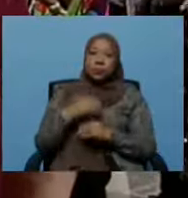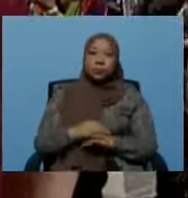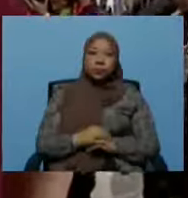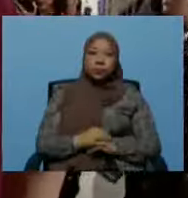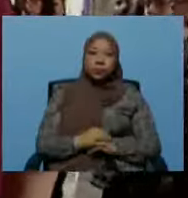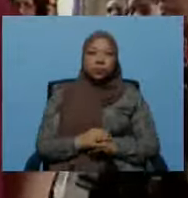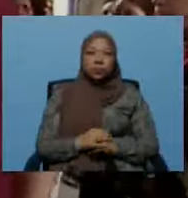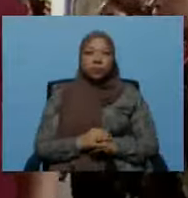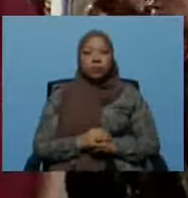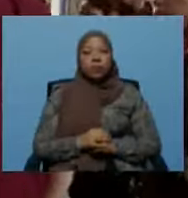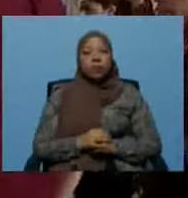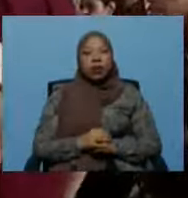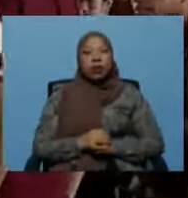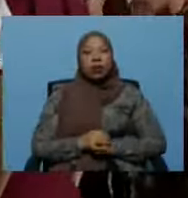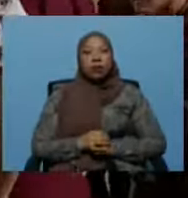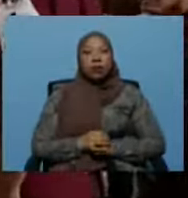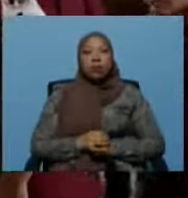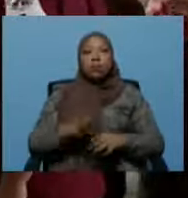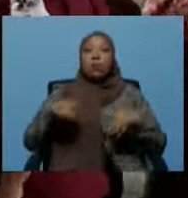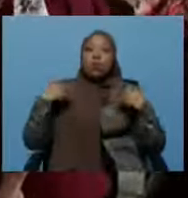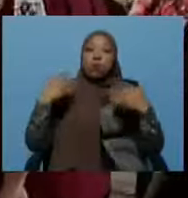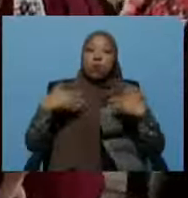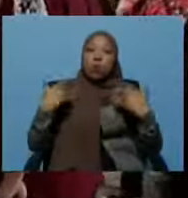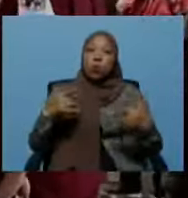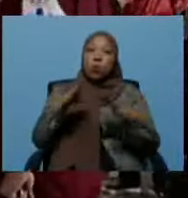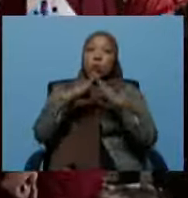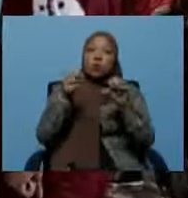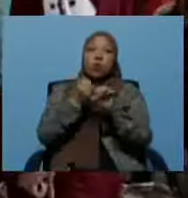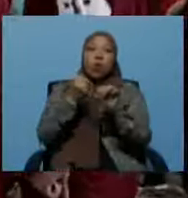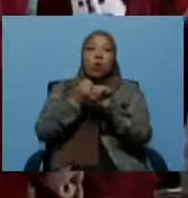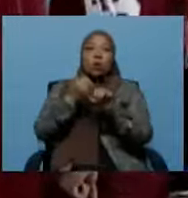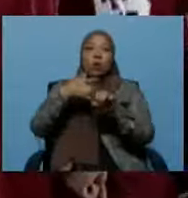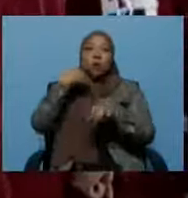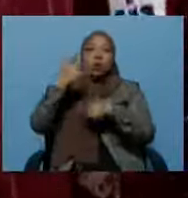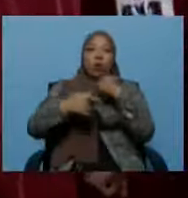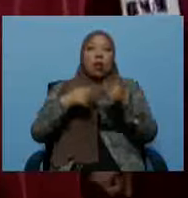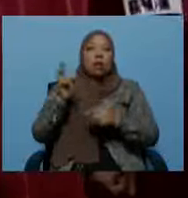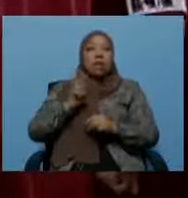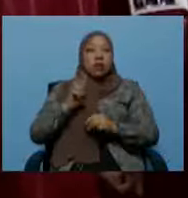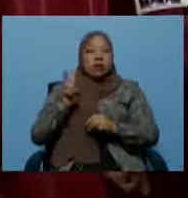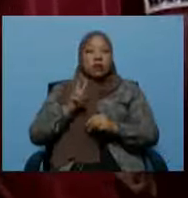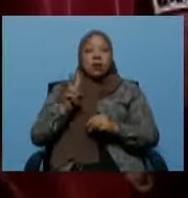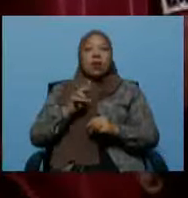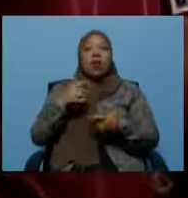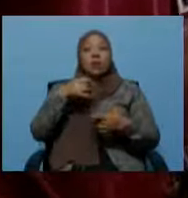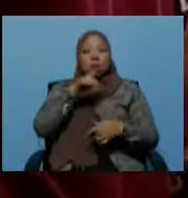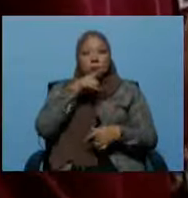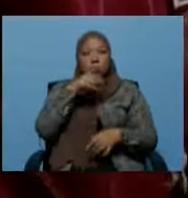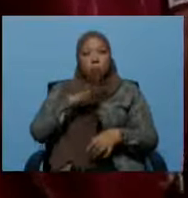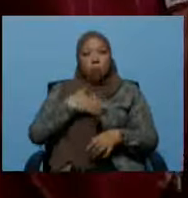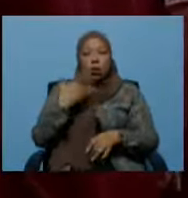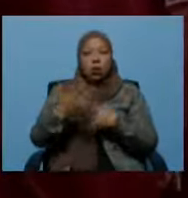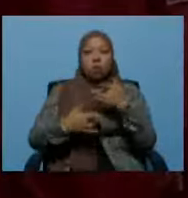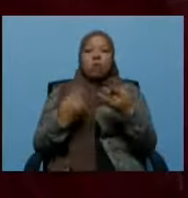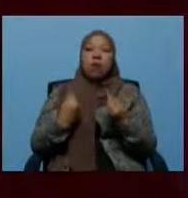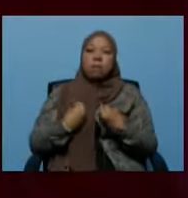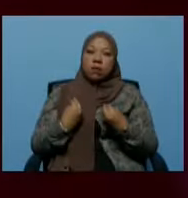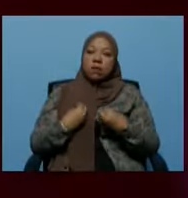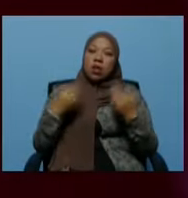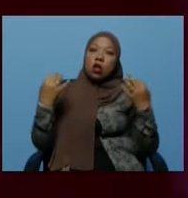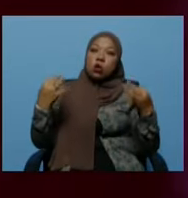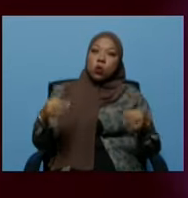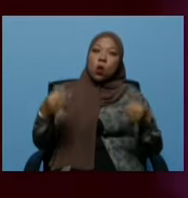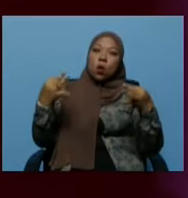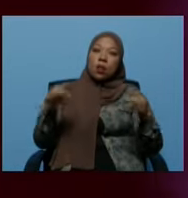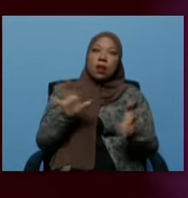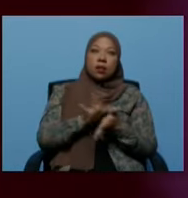gobierno bolivariano está haciendo todo lo posible para que los venezolanos y venezolanas puedan vivir en normalidad,